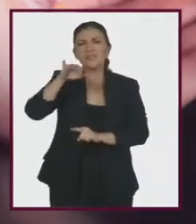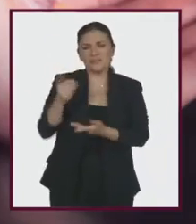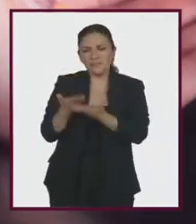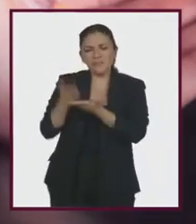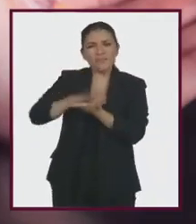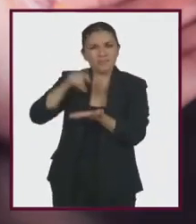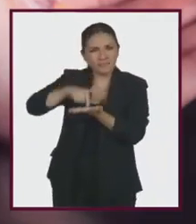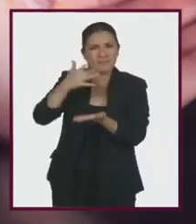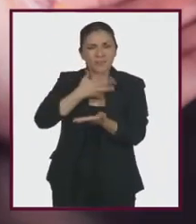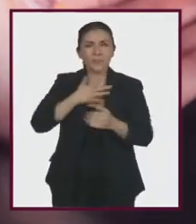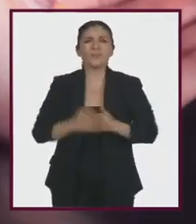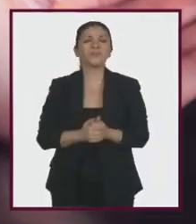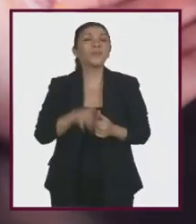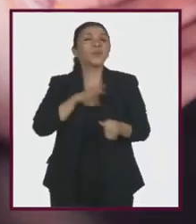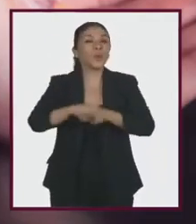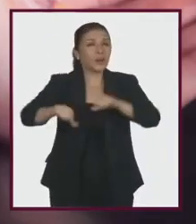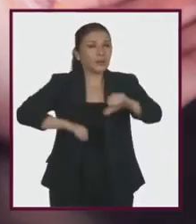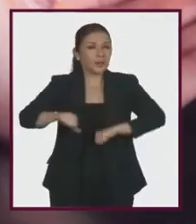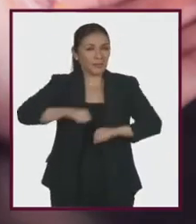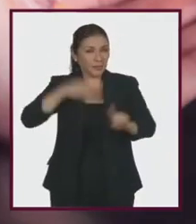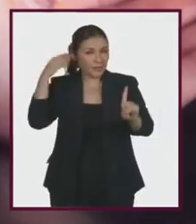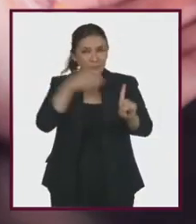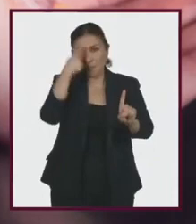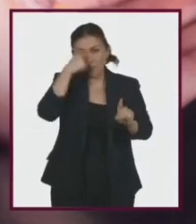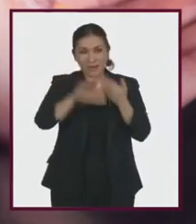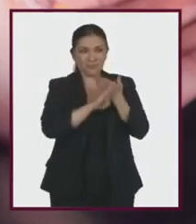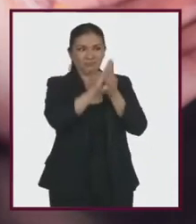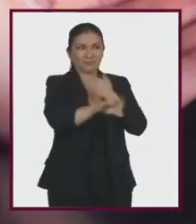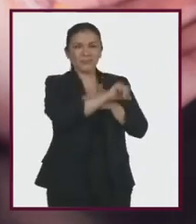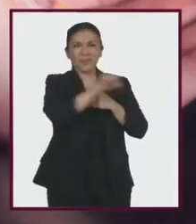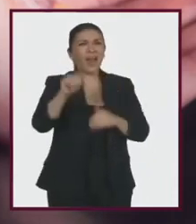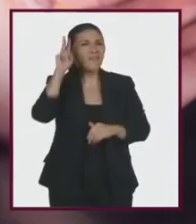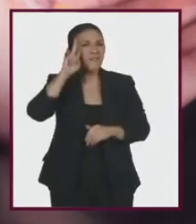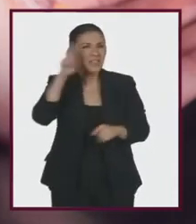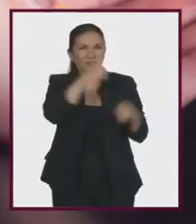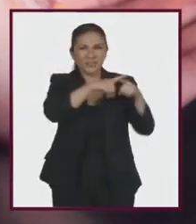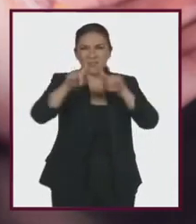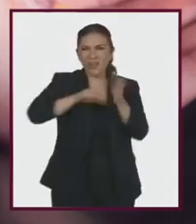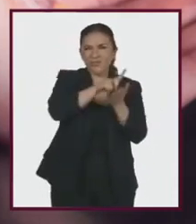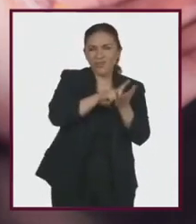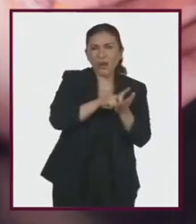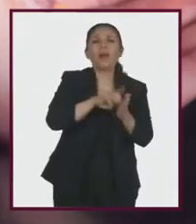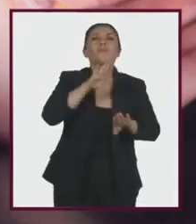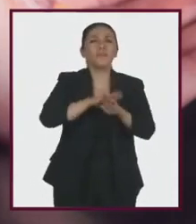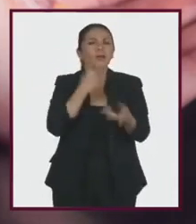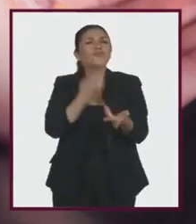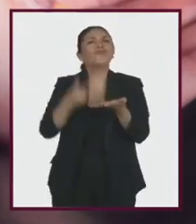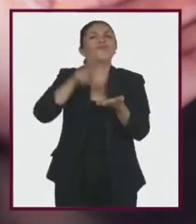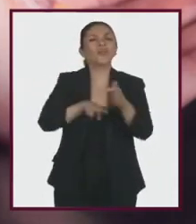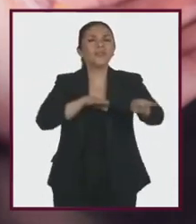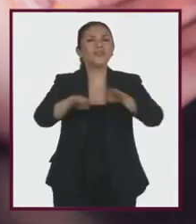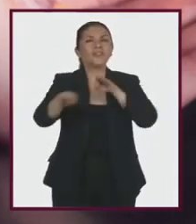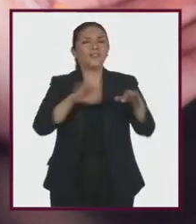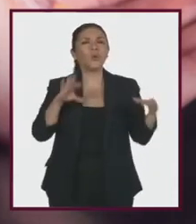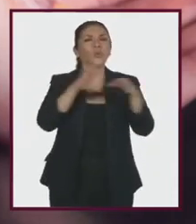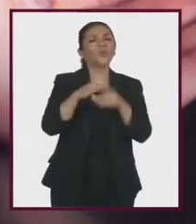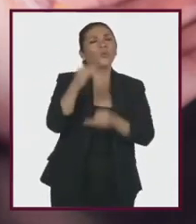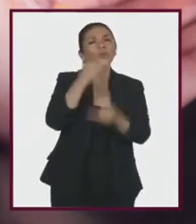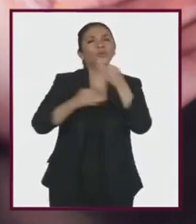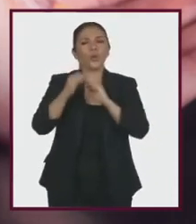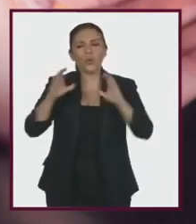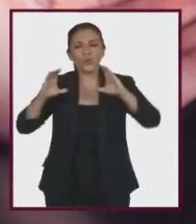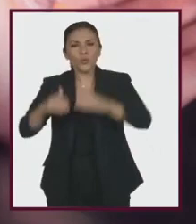docentes. Las acciones enfocadas en la prevención de adicciones se fortalecen con el trabajo conjunto de toda la